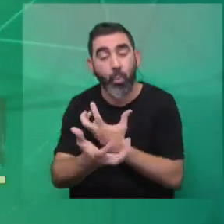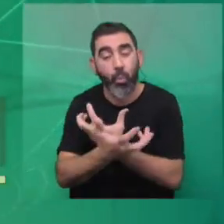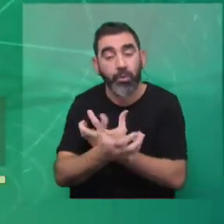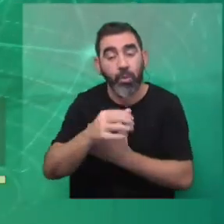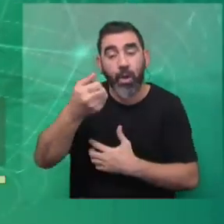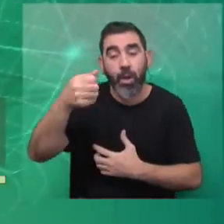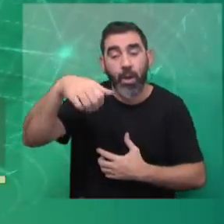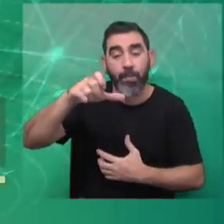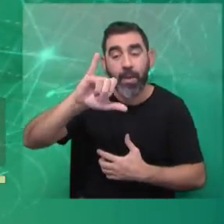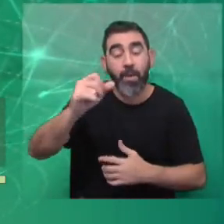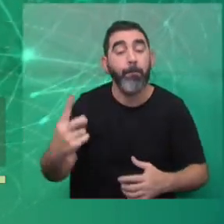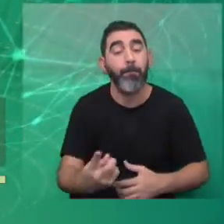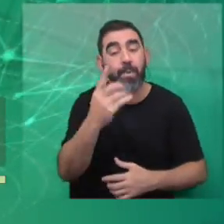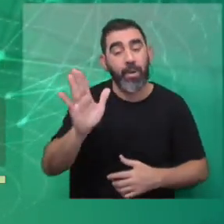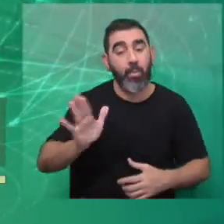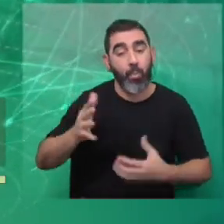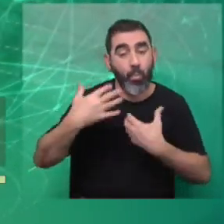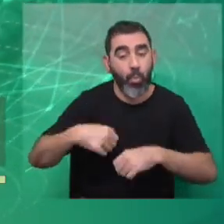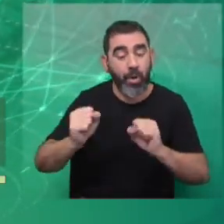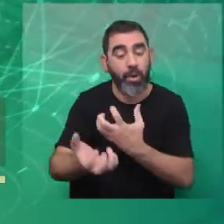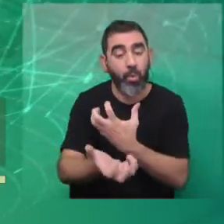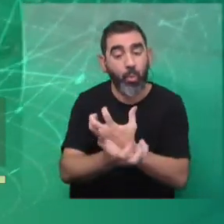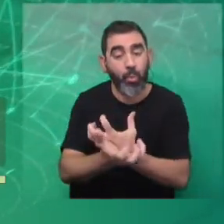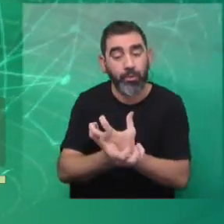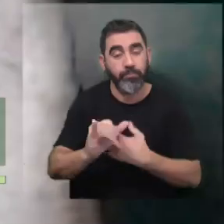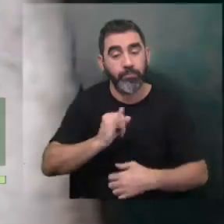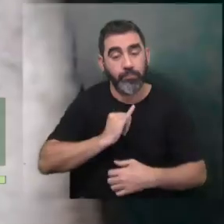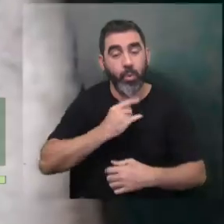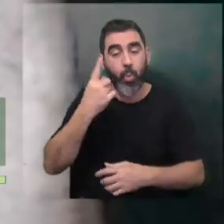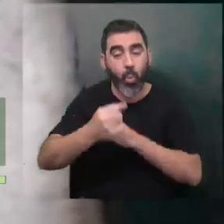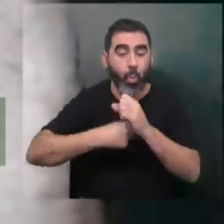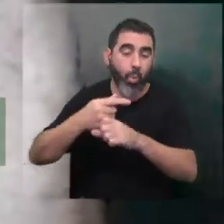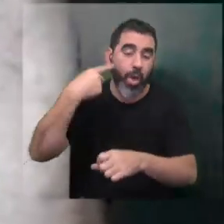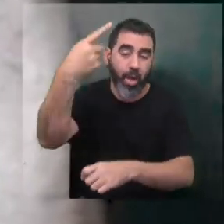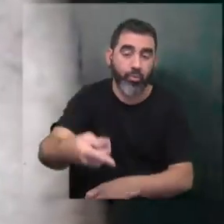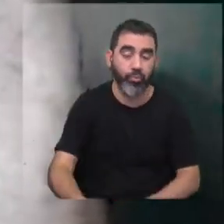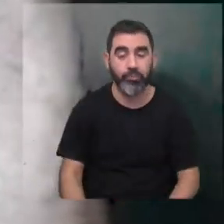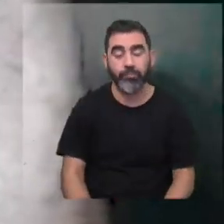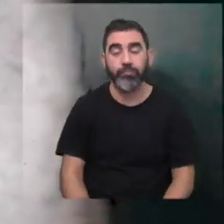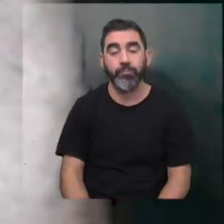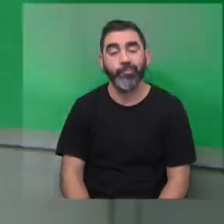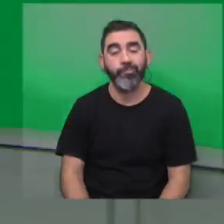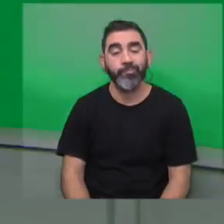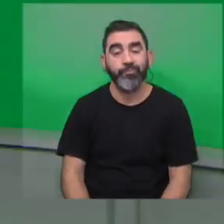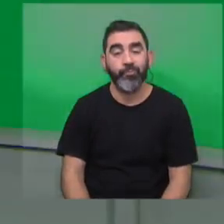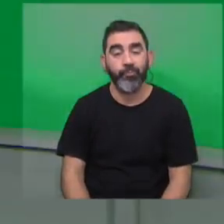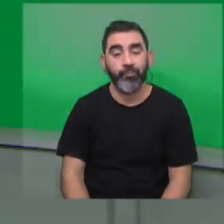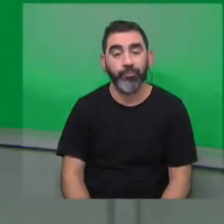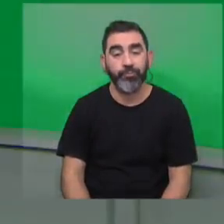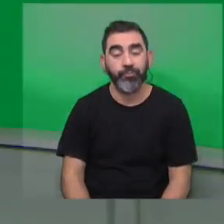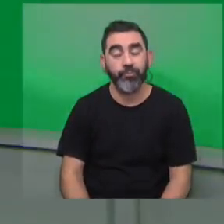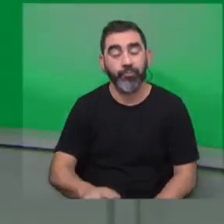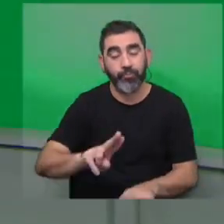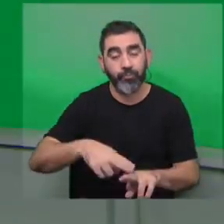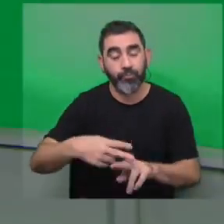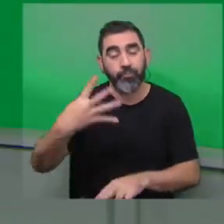Amelia sanjurjo la primera mujer hallada cuyos restos fueron identificados un año después volvemos